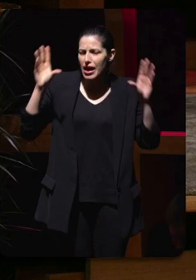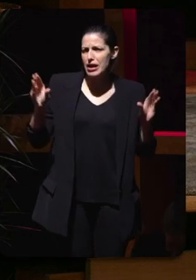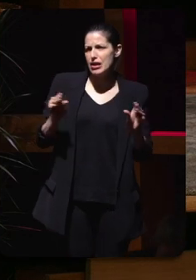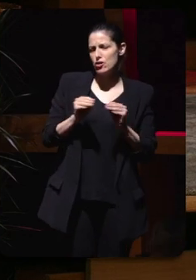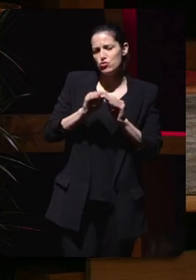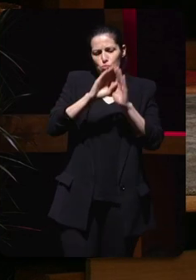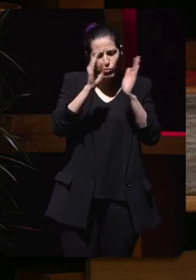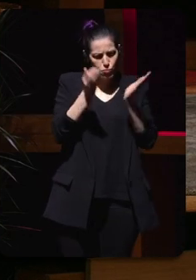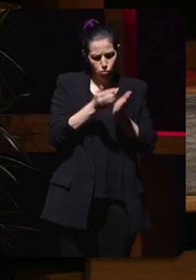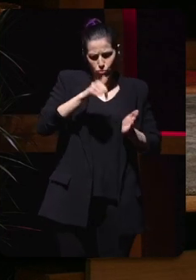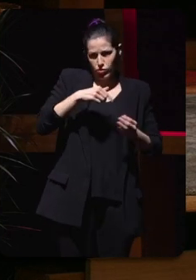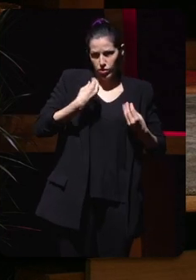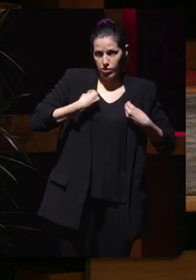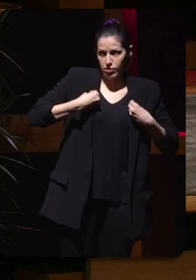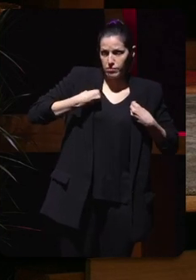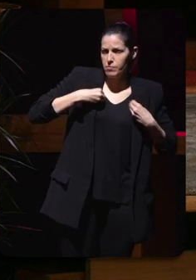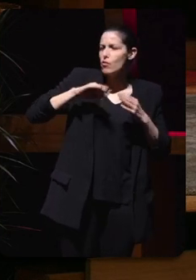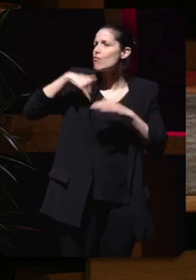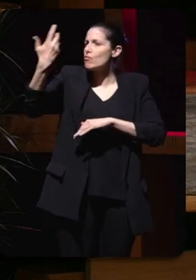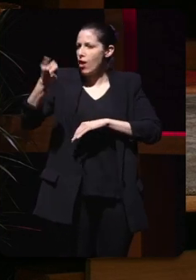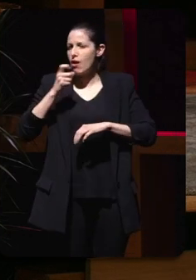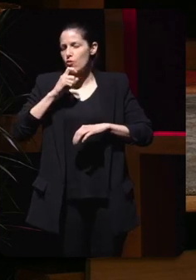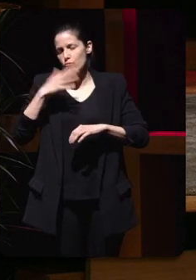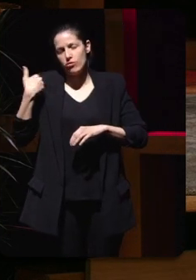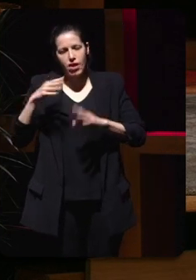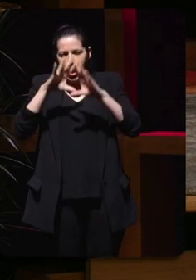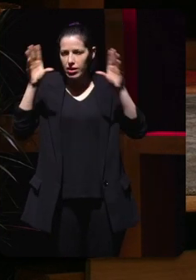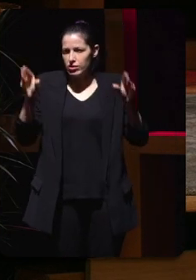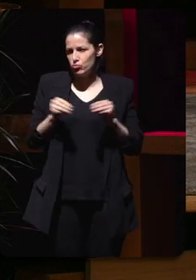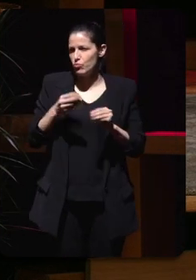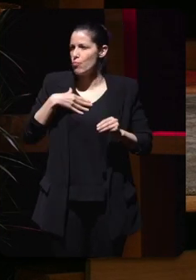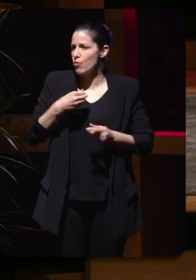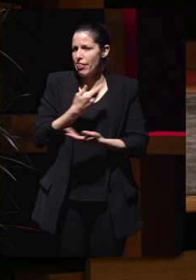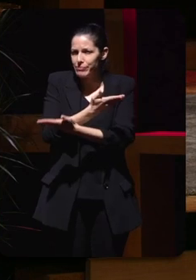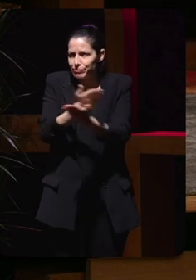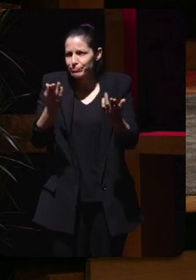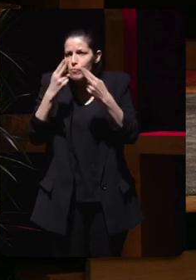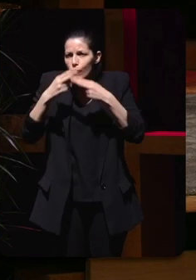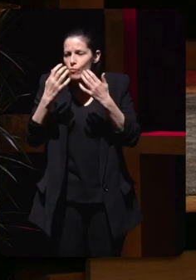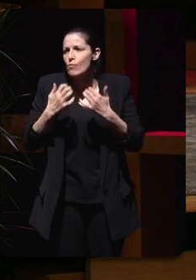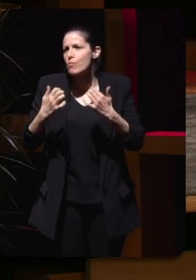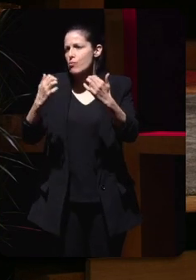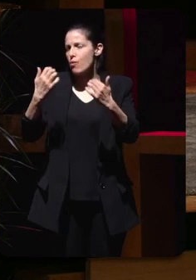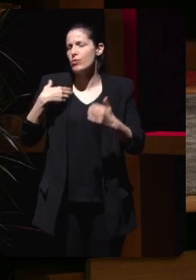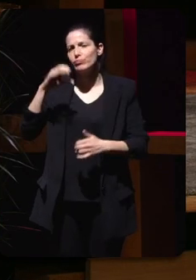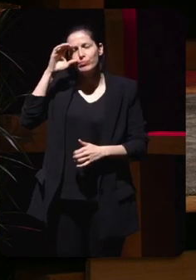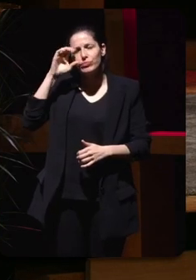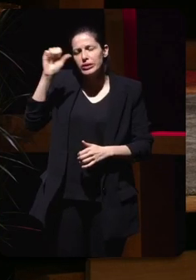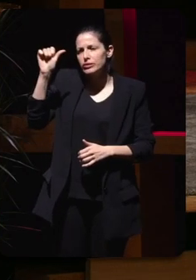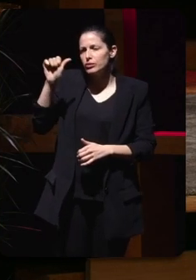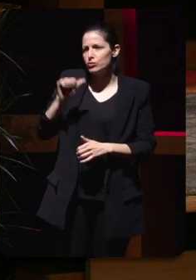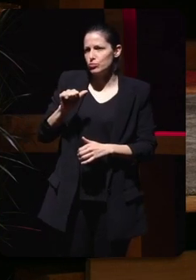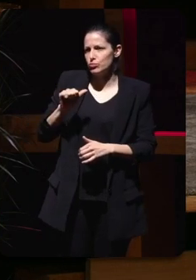lugar del mundo en el que nosotros vivimos, que estoy segura de que muchos y muchas habéis escuchado cosas que no sorprenden, lamentablemente, pero que